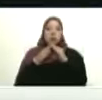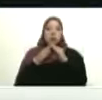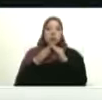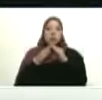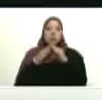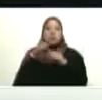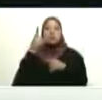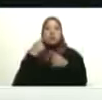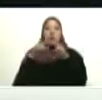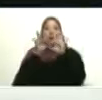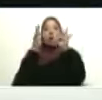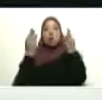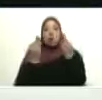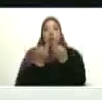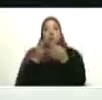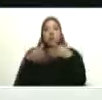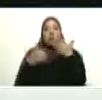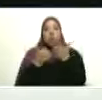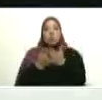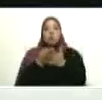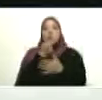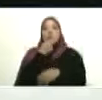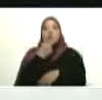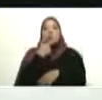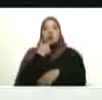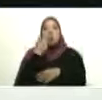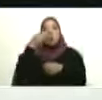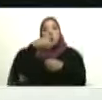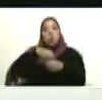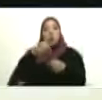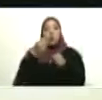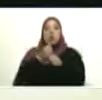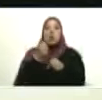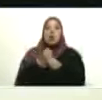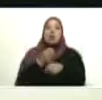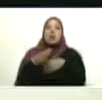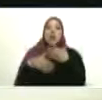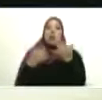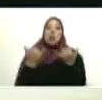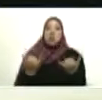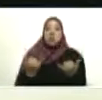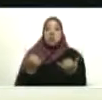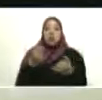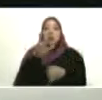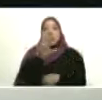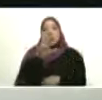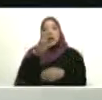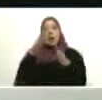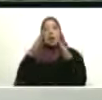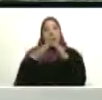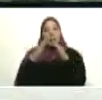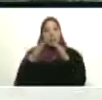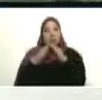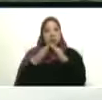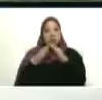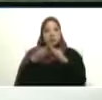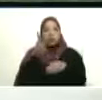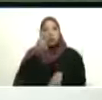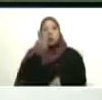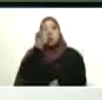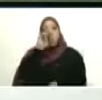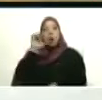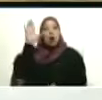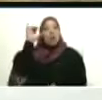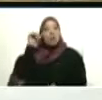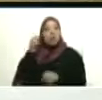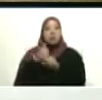Viviendas multifamiliares, acabados lisos en paredes internas y paredes externas, 3 habitaciones, 2 baños,